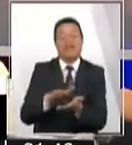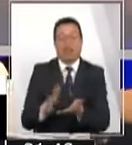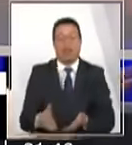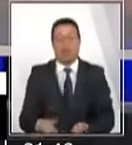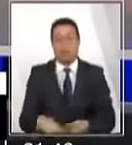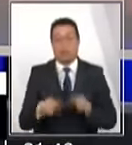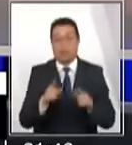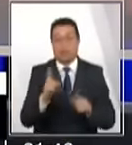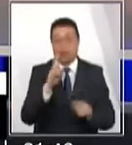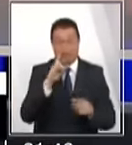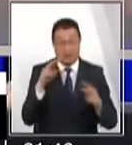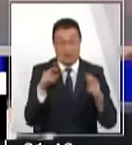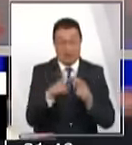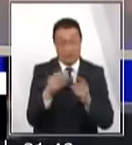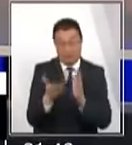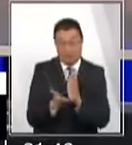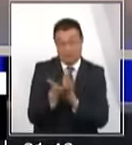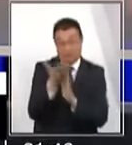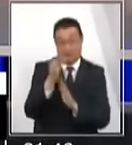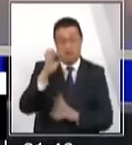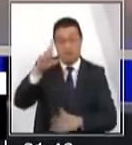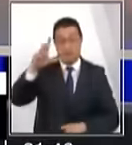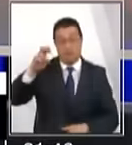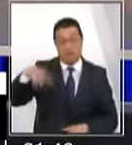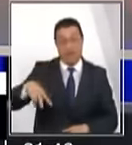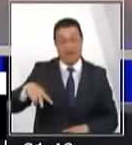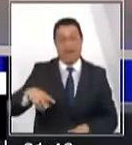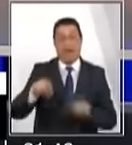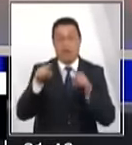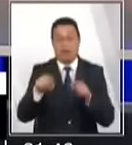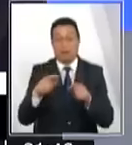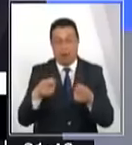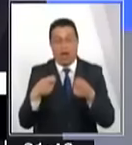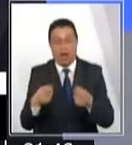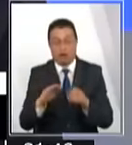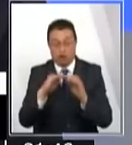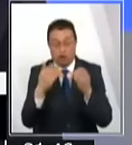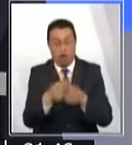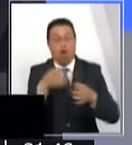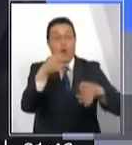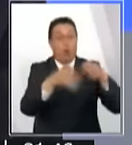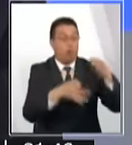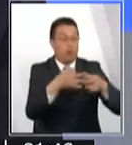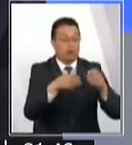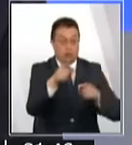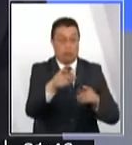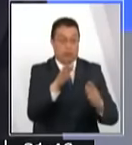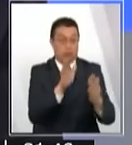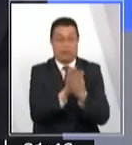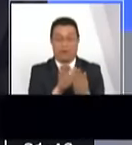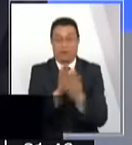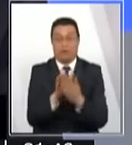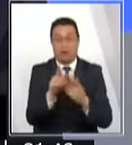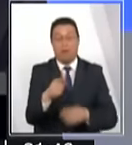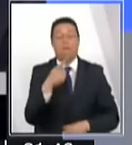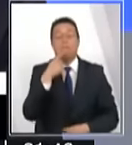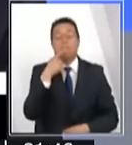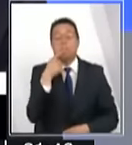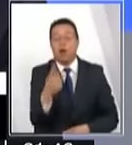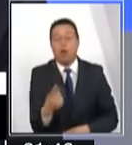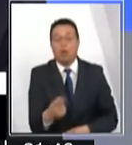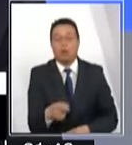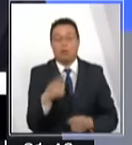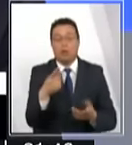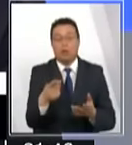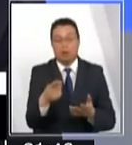tiene que ver con el alce los planes sino que con poner dentro de gastos las costas Finalmente y todo lo que cuesta proceso judicial que ustedes enfrentan entonces La pregunta es dado el